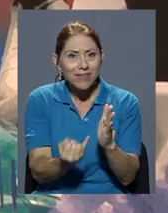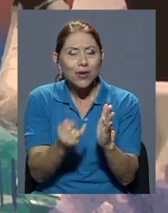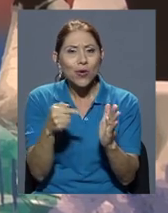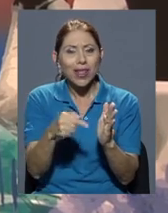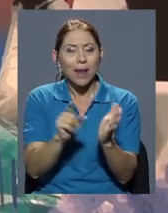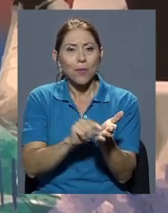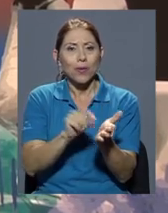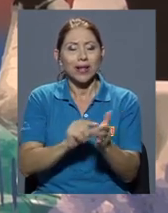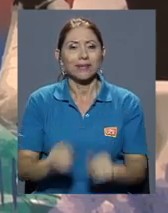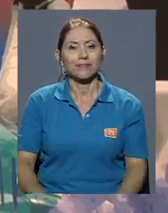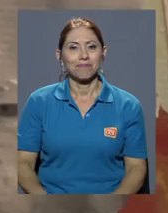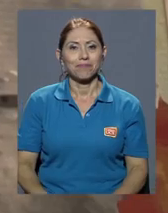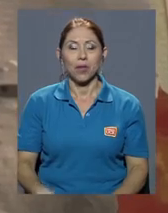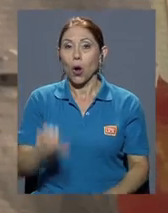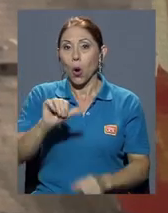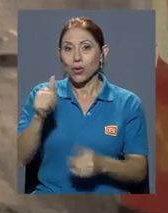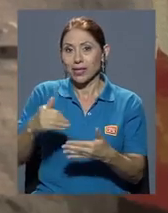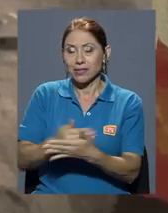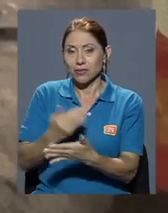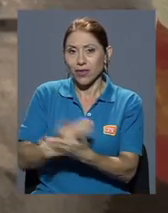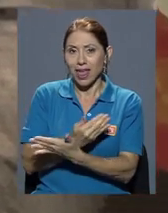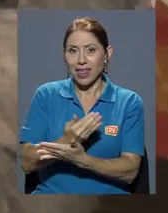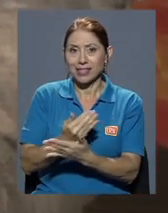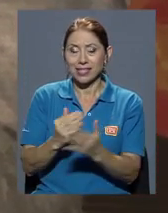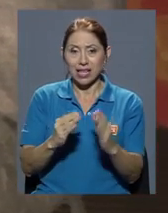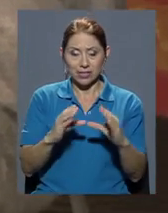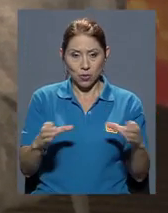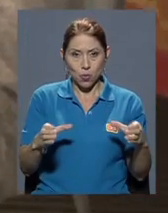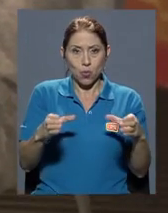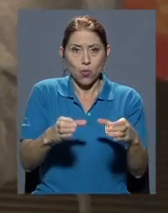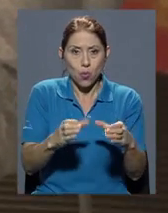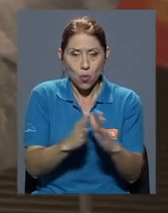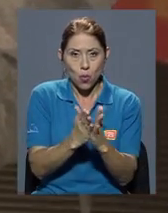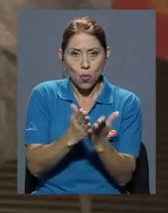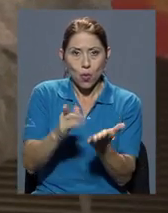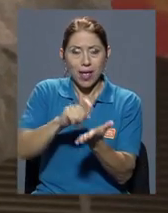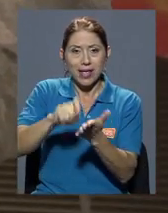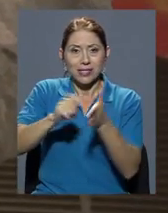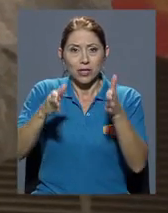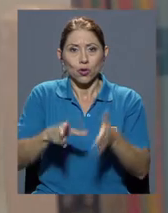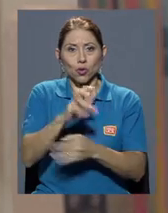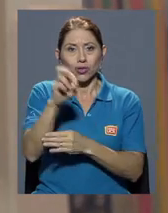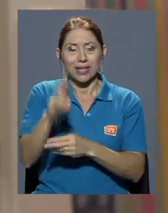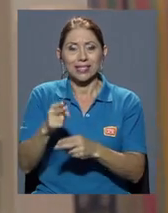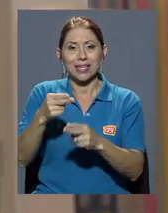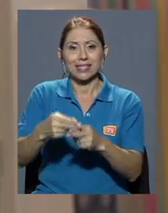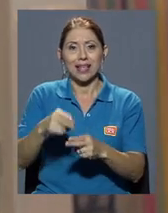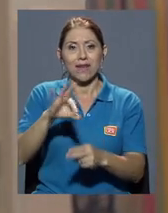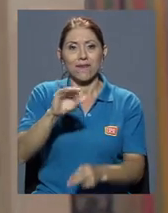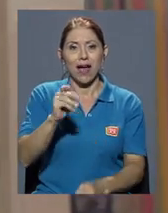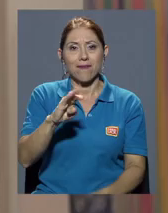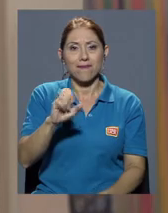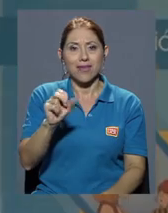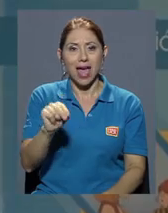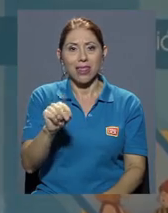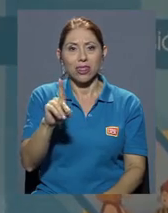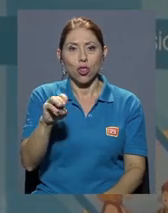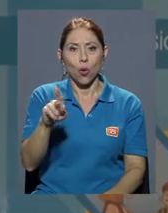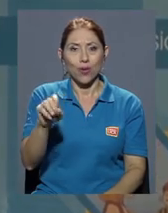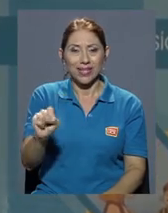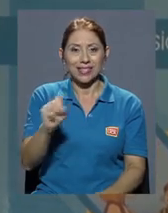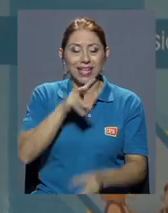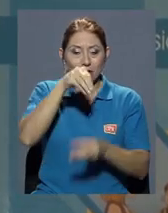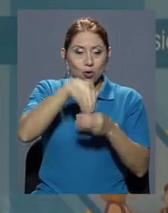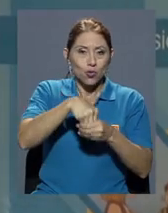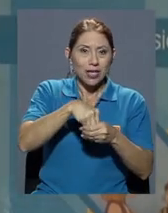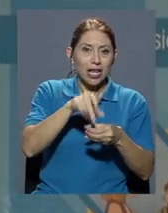dicha publicación. Otra de las novedades es la colección de obras completas del escritor costarricense Fabián Dobles, donde se incluyen sus